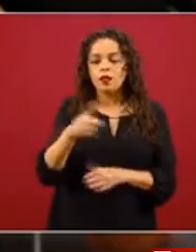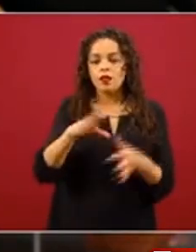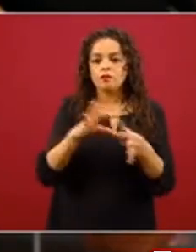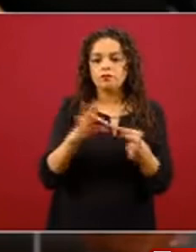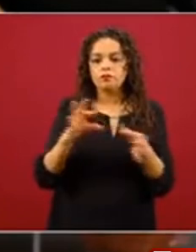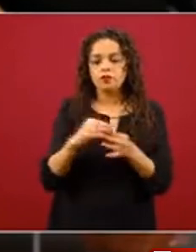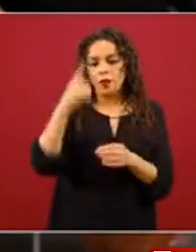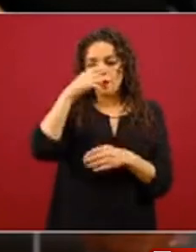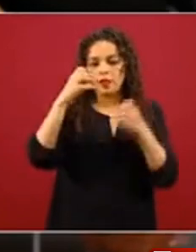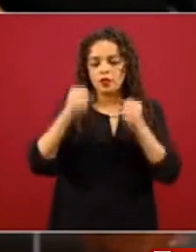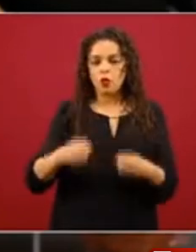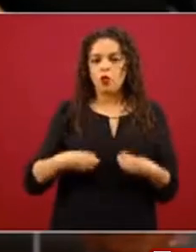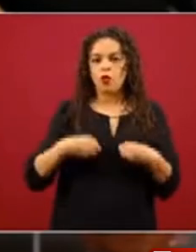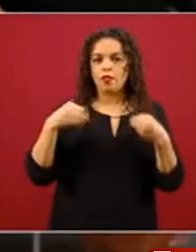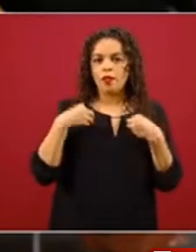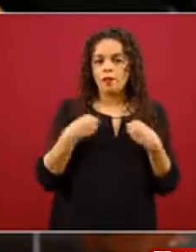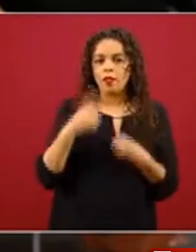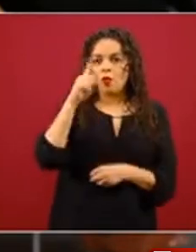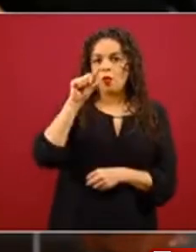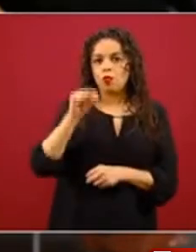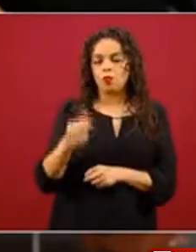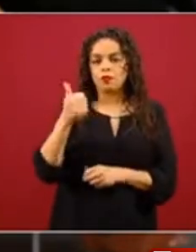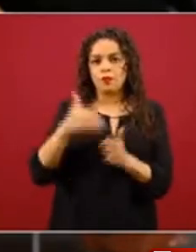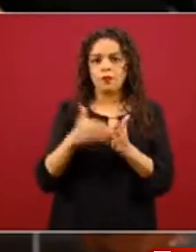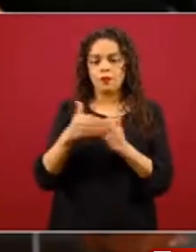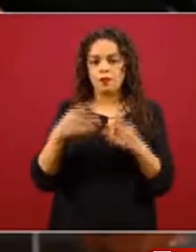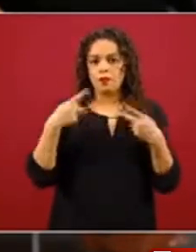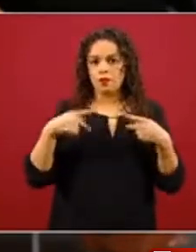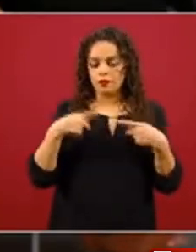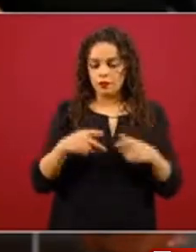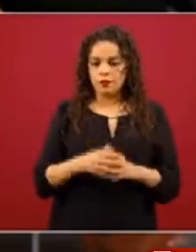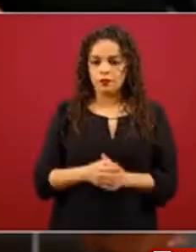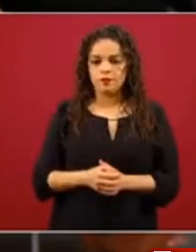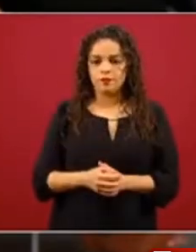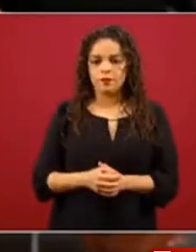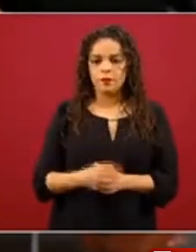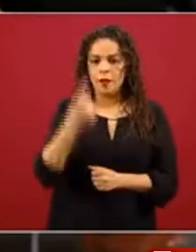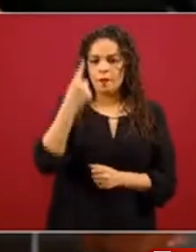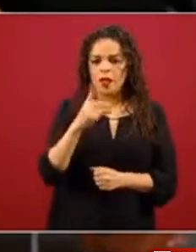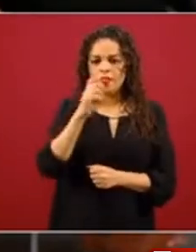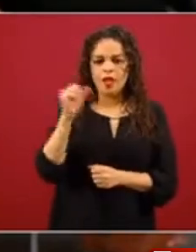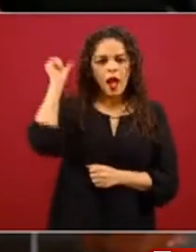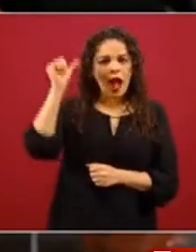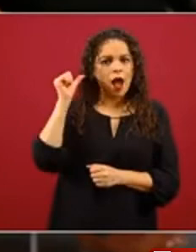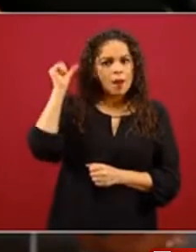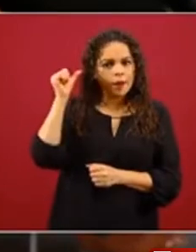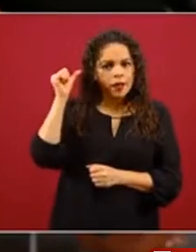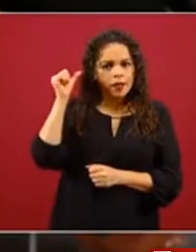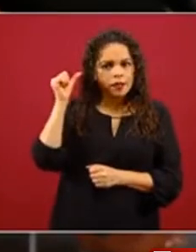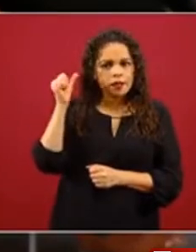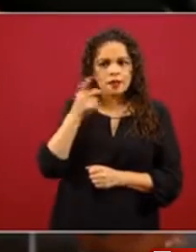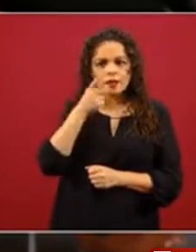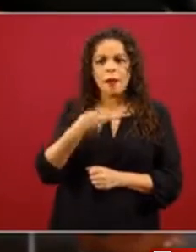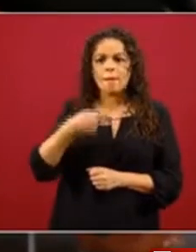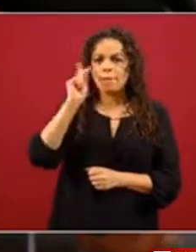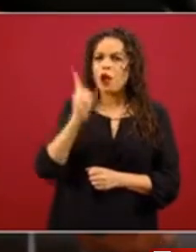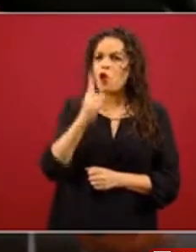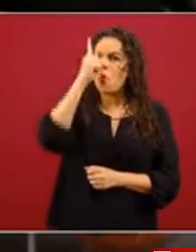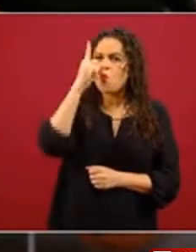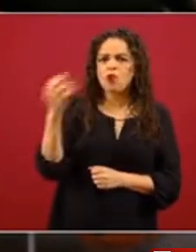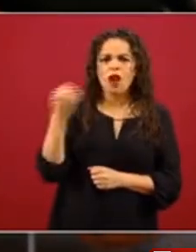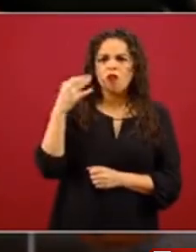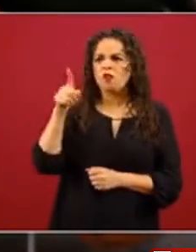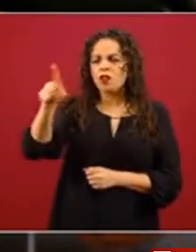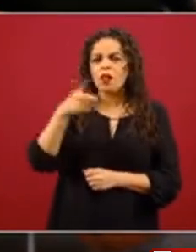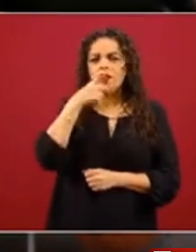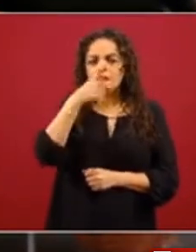millones de trabajadores de salud. Ese acuerdo es retroactivo hasta el 1 de abril, pero en alguna conferencia usted comentó que había trabajadores